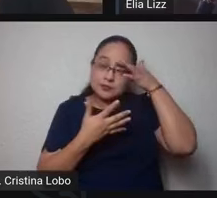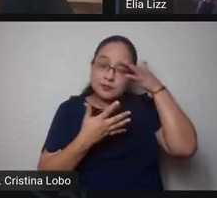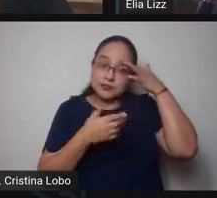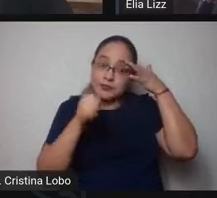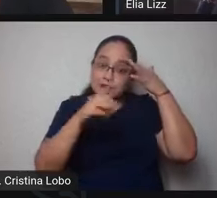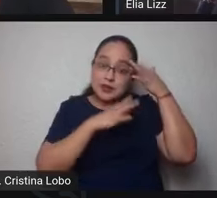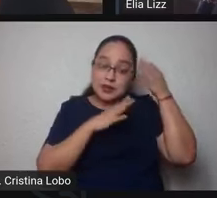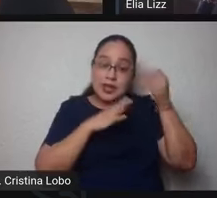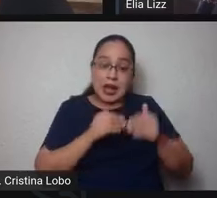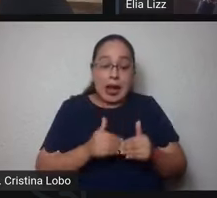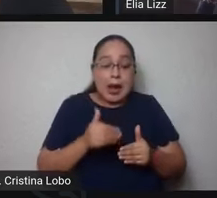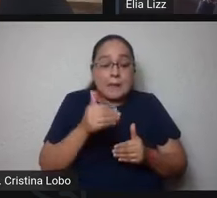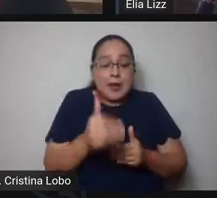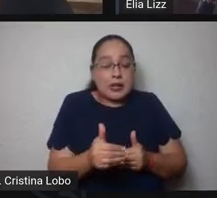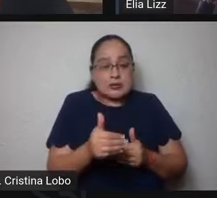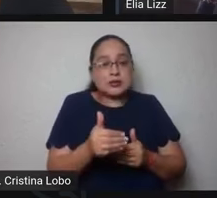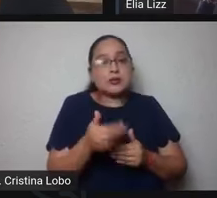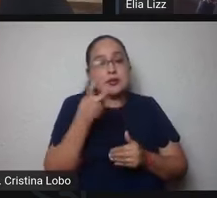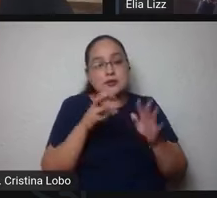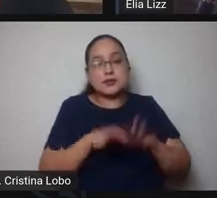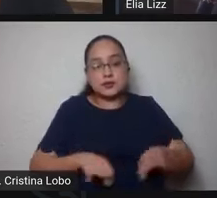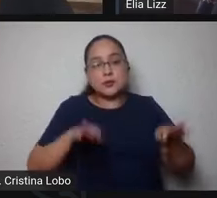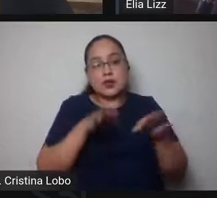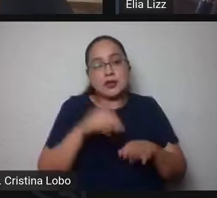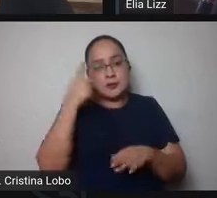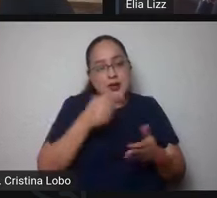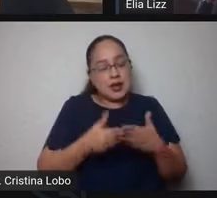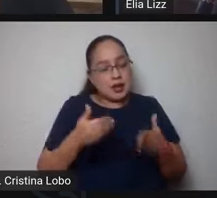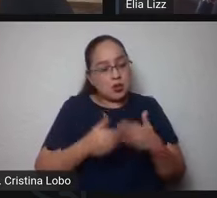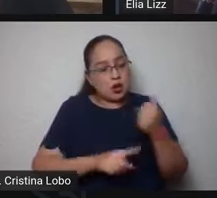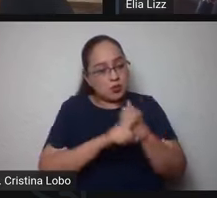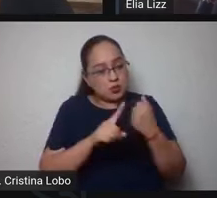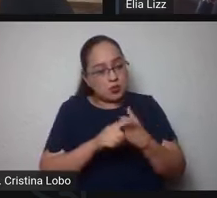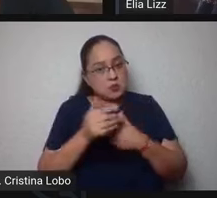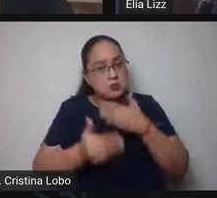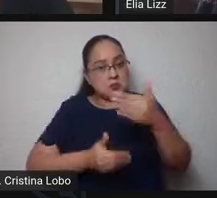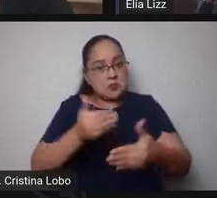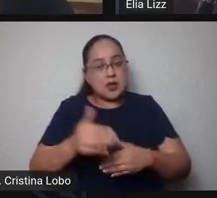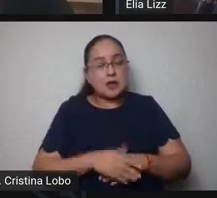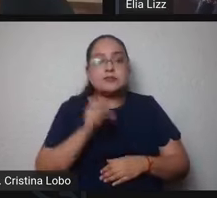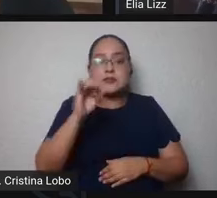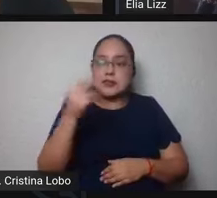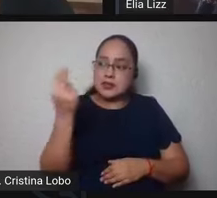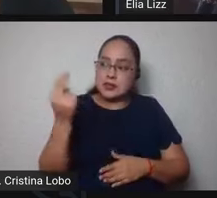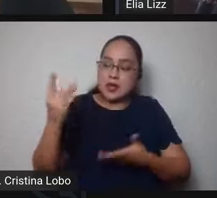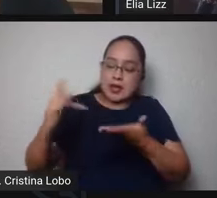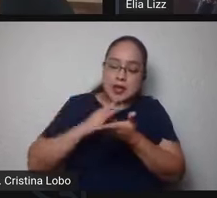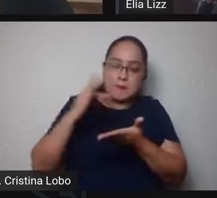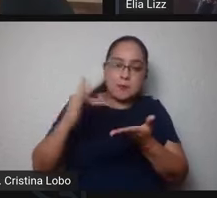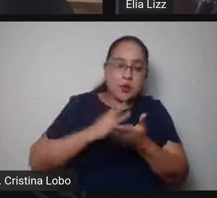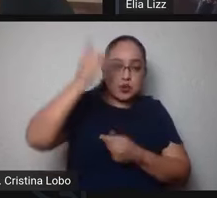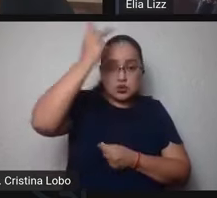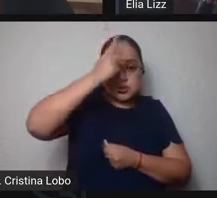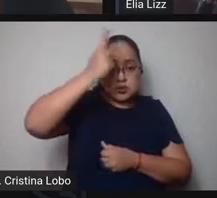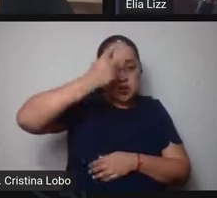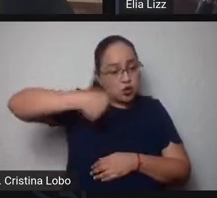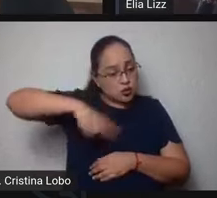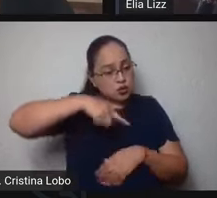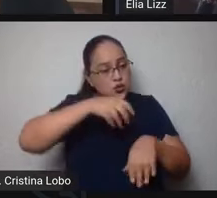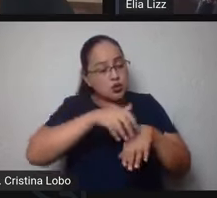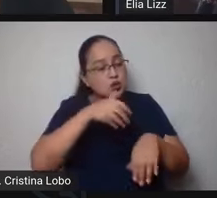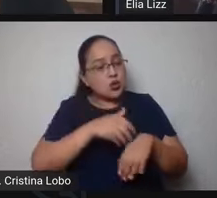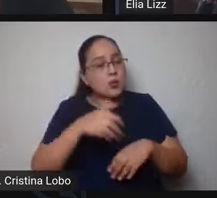50% del paso para justamente salir de esta situación. Te recomiendo que si pidas apoyo psicológico, podemos darte los teléfonos de